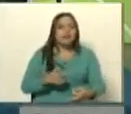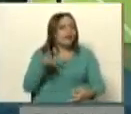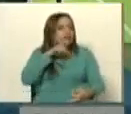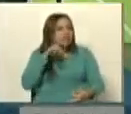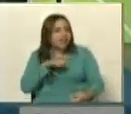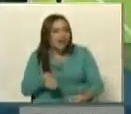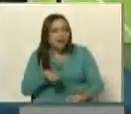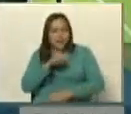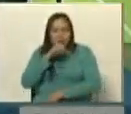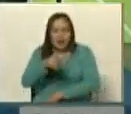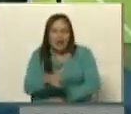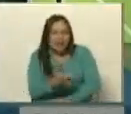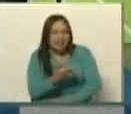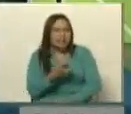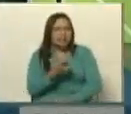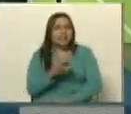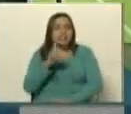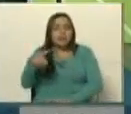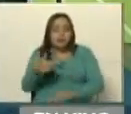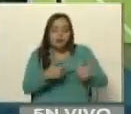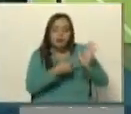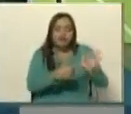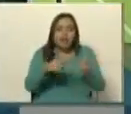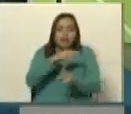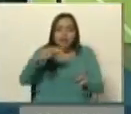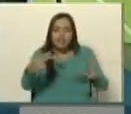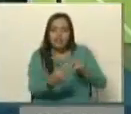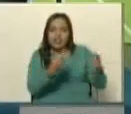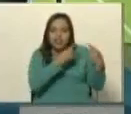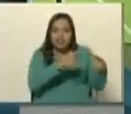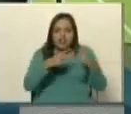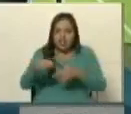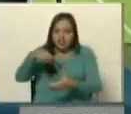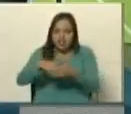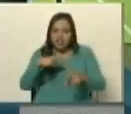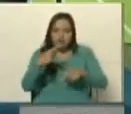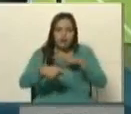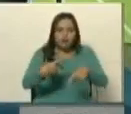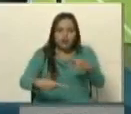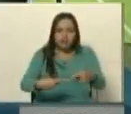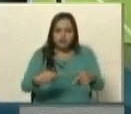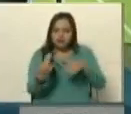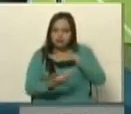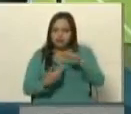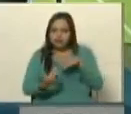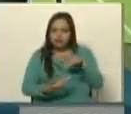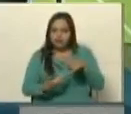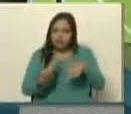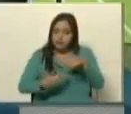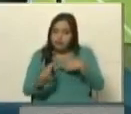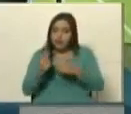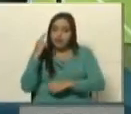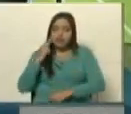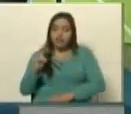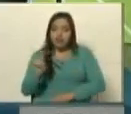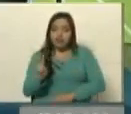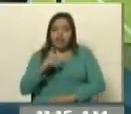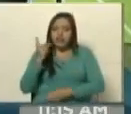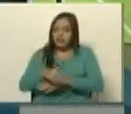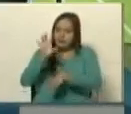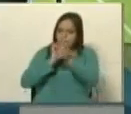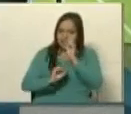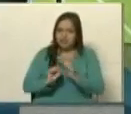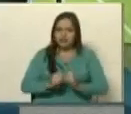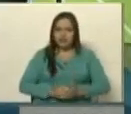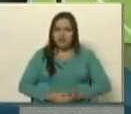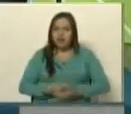tóxicas. La diversidad de puntos de vista que existen dentro del proceso revolucionario en Venezuela, eso hay que aprenderse, ese proceso. Pero nos falta mucho